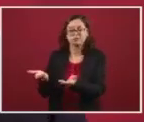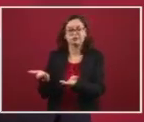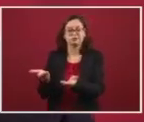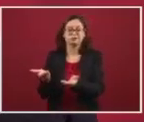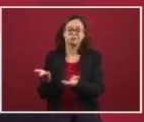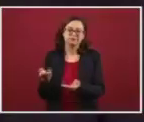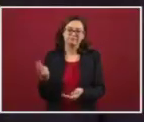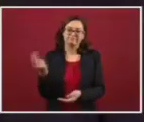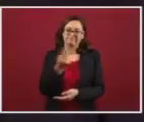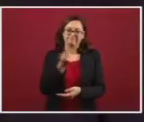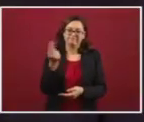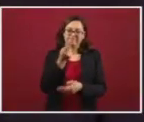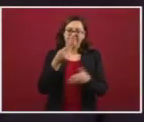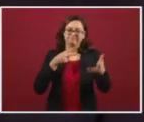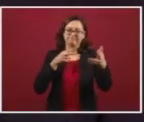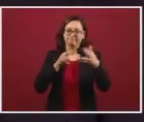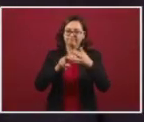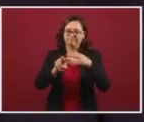transparente,